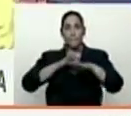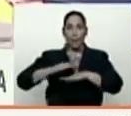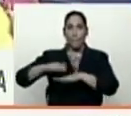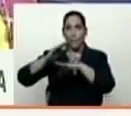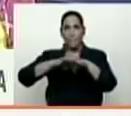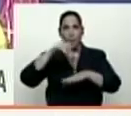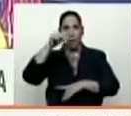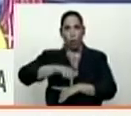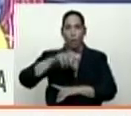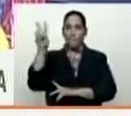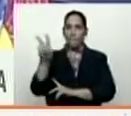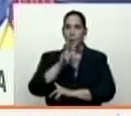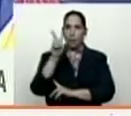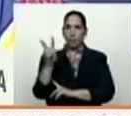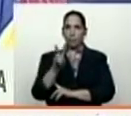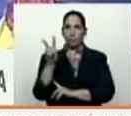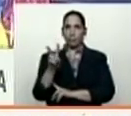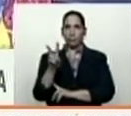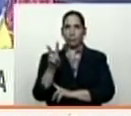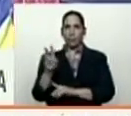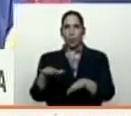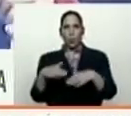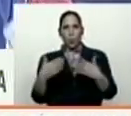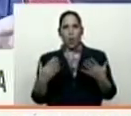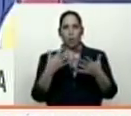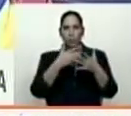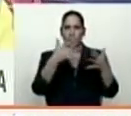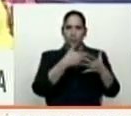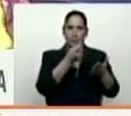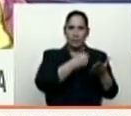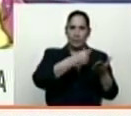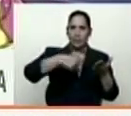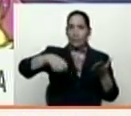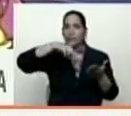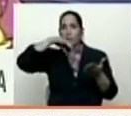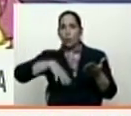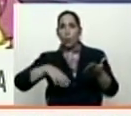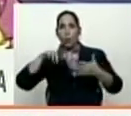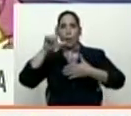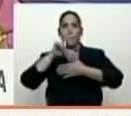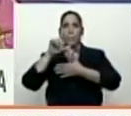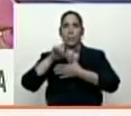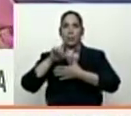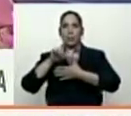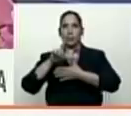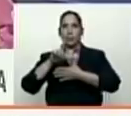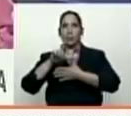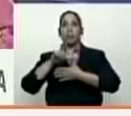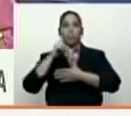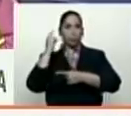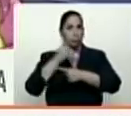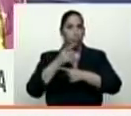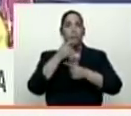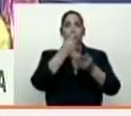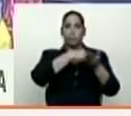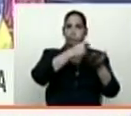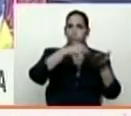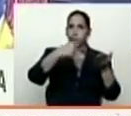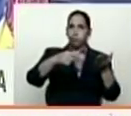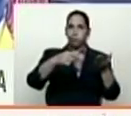en Venezuela, cuando se escriba la historia de América, se va a escribir, tengan la